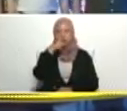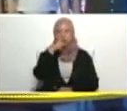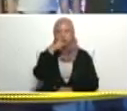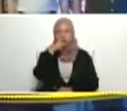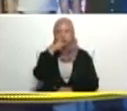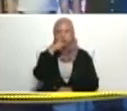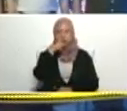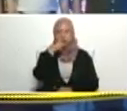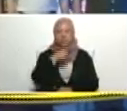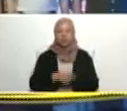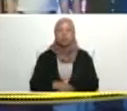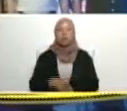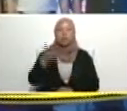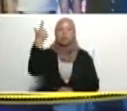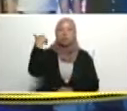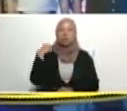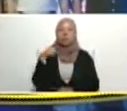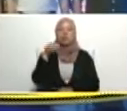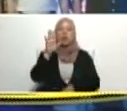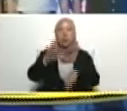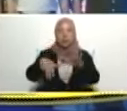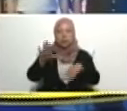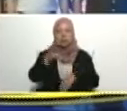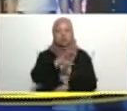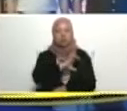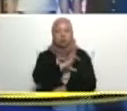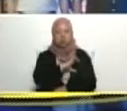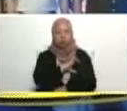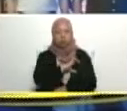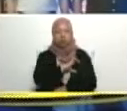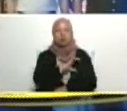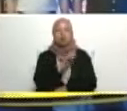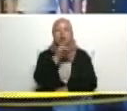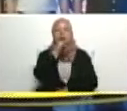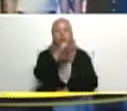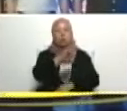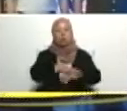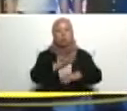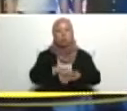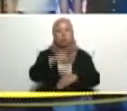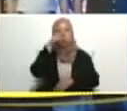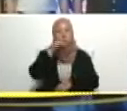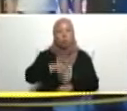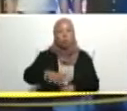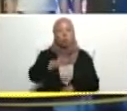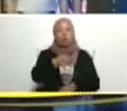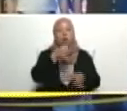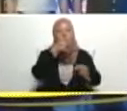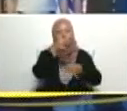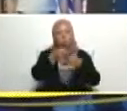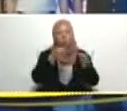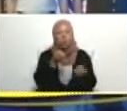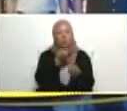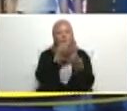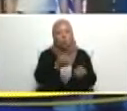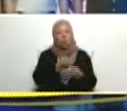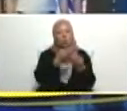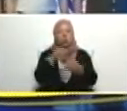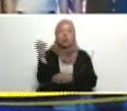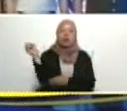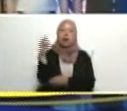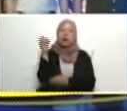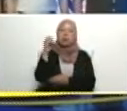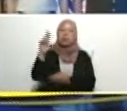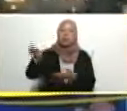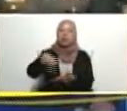Maduro, el pasado 15 de enero, cuando se dirigía al pueblo de Venezuela, allí en la Asamblea Nacional,